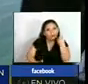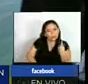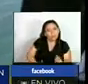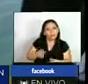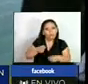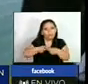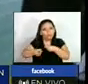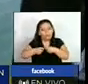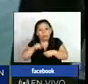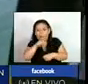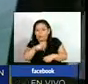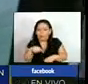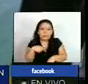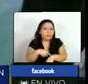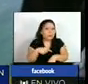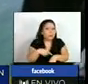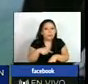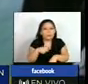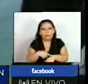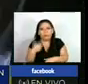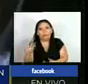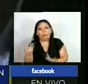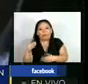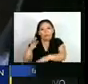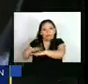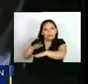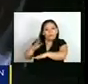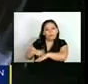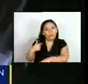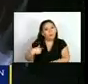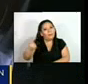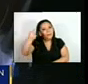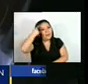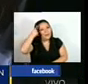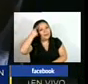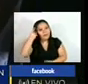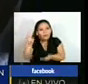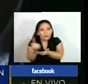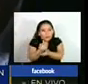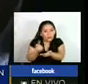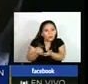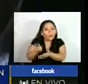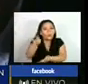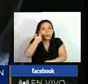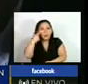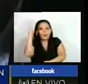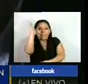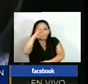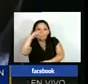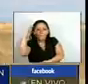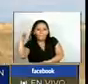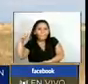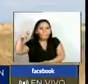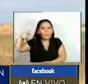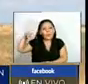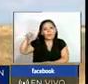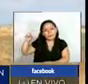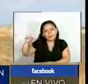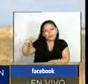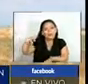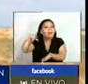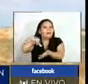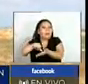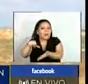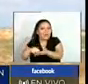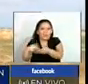fue destituido por demorar el reporte del incidente. Se creía que los migrantes procedían de Pakistán, Afganistán e Irán, indicó la